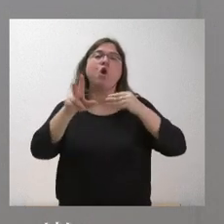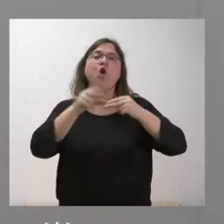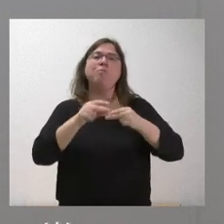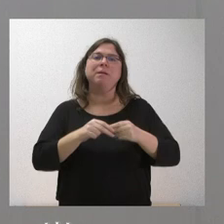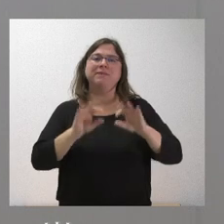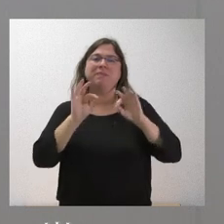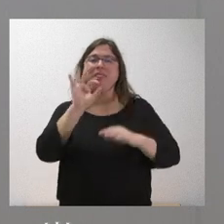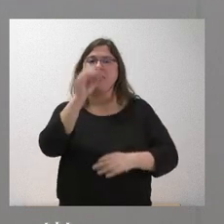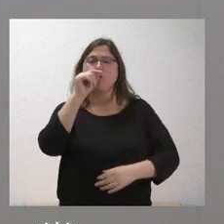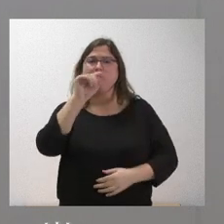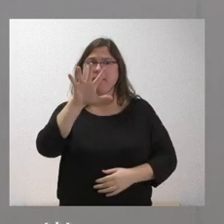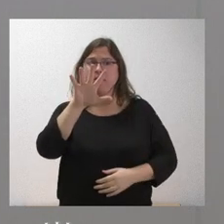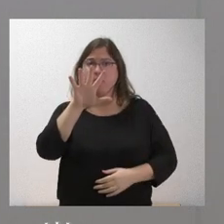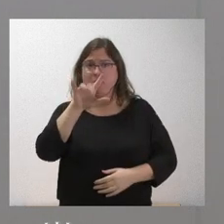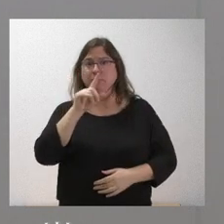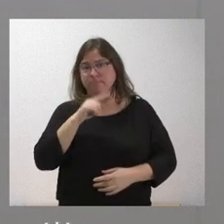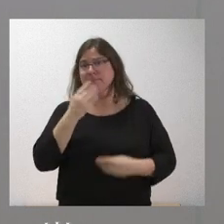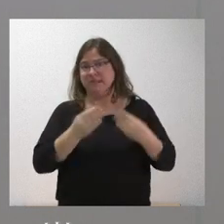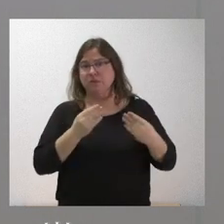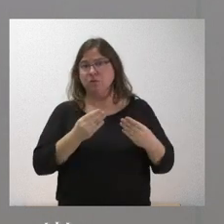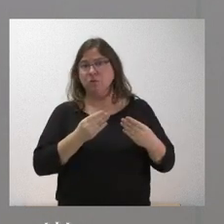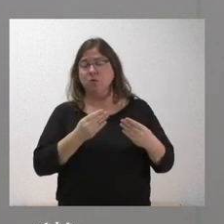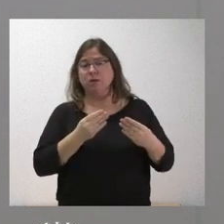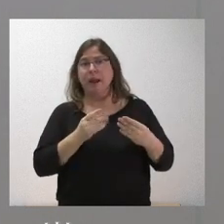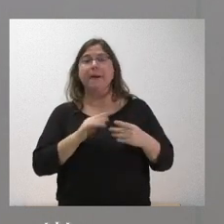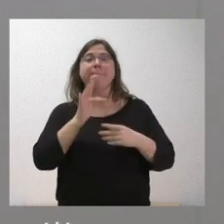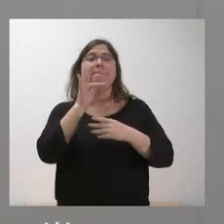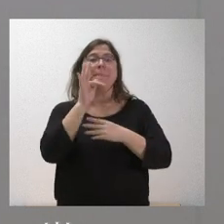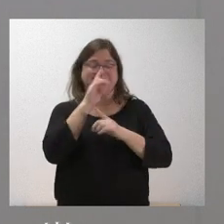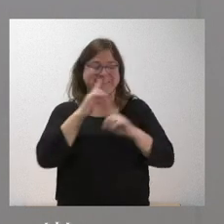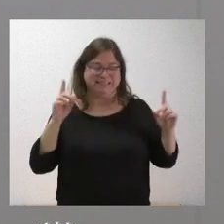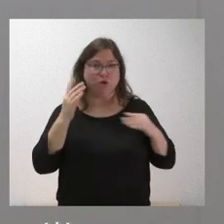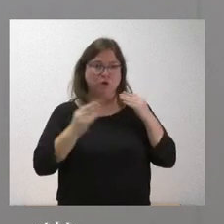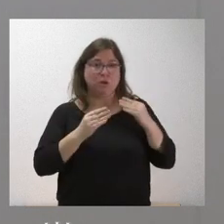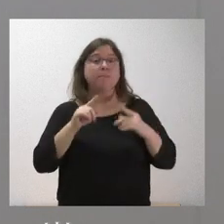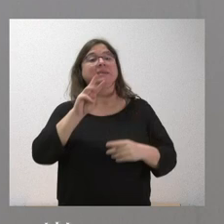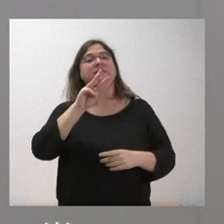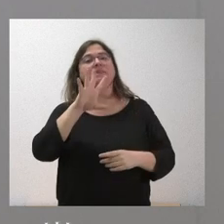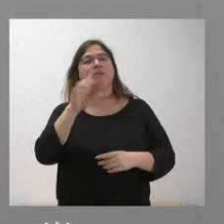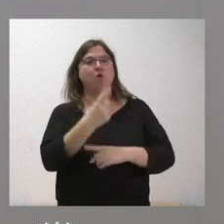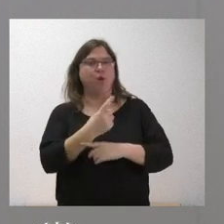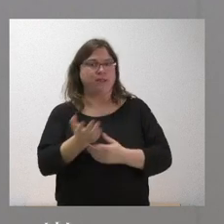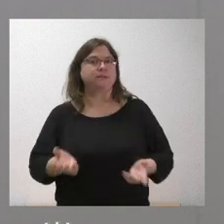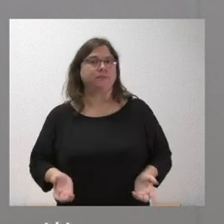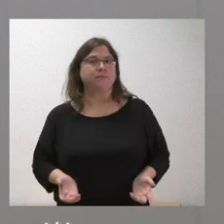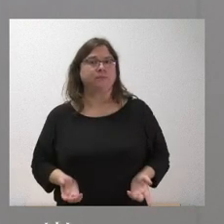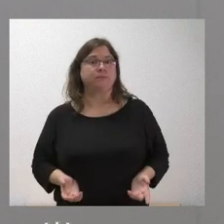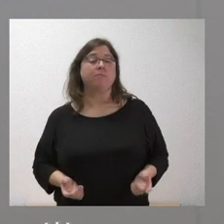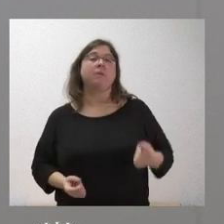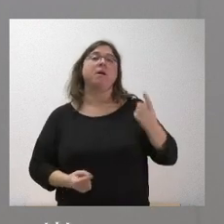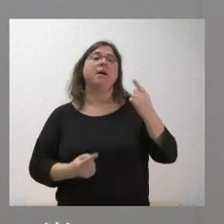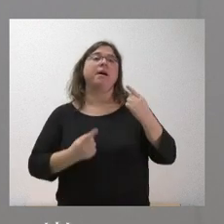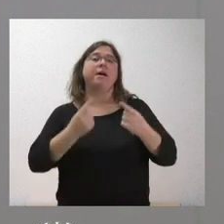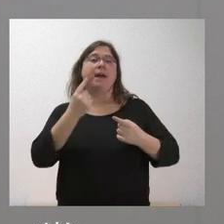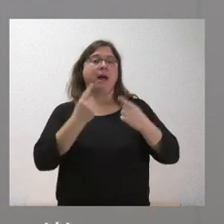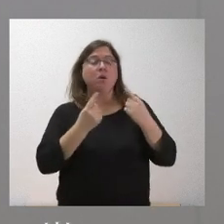el 05 que se ha puesto en marcha este hecho y además este mismo año las 35 horas que algunos